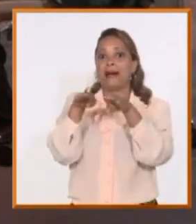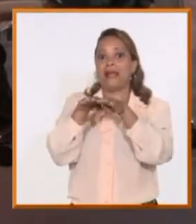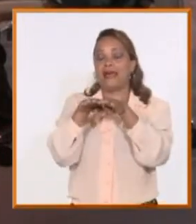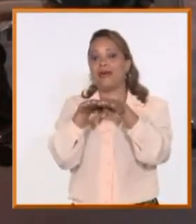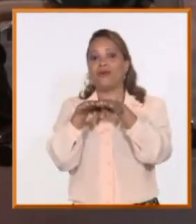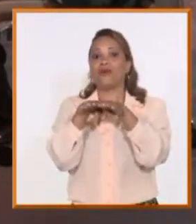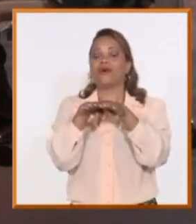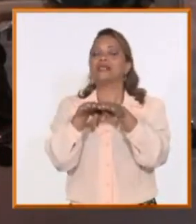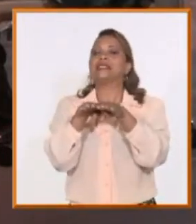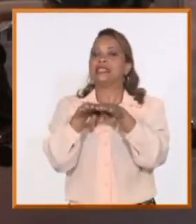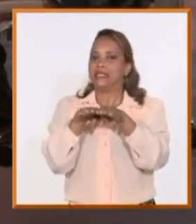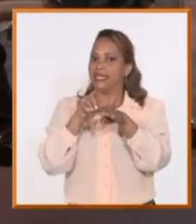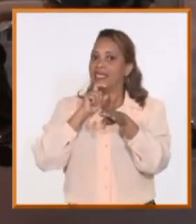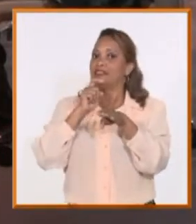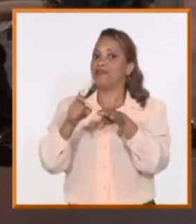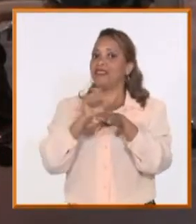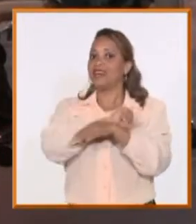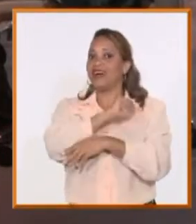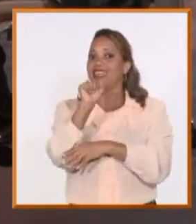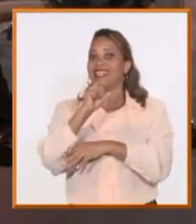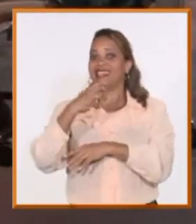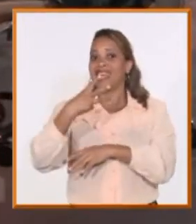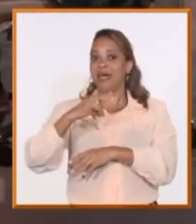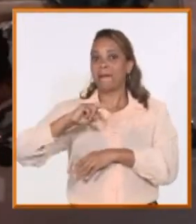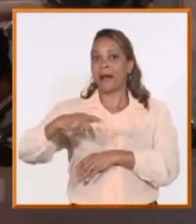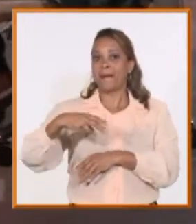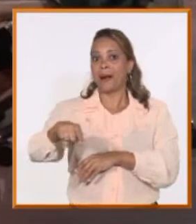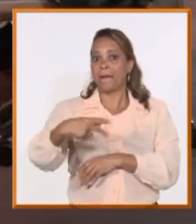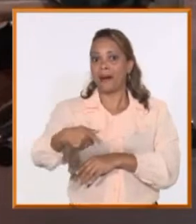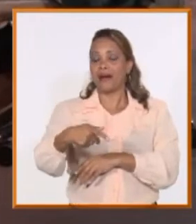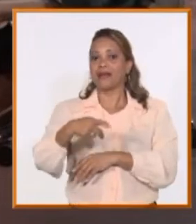similar, es difícil ganarle 3 seguidas. Es difícil. La